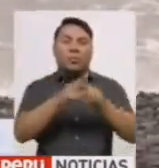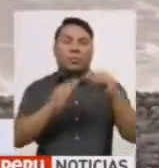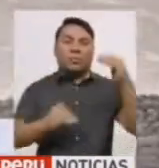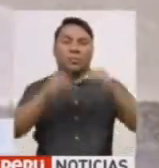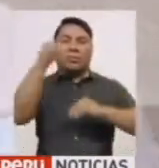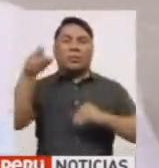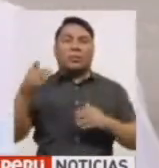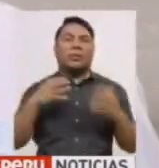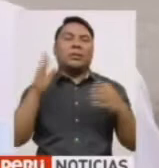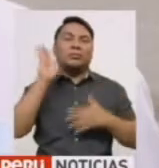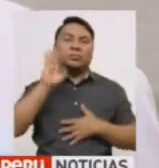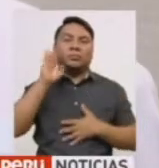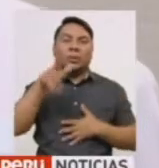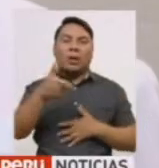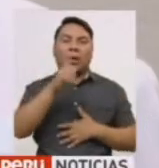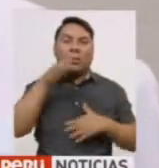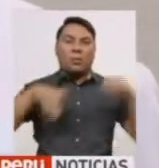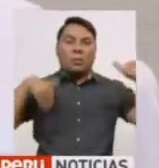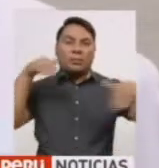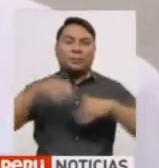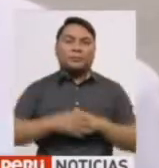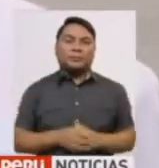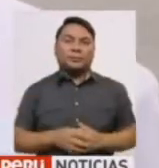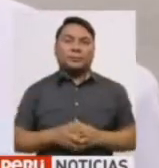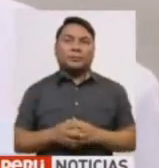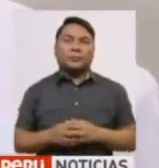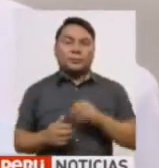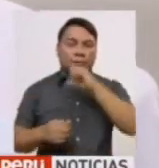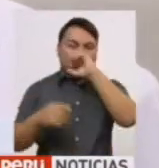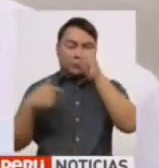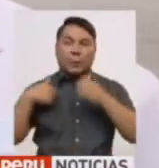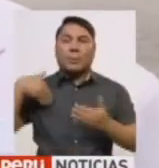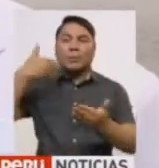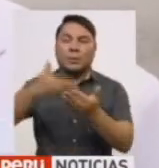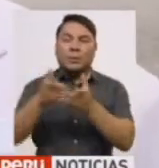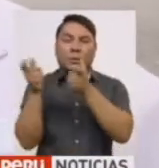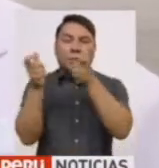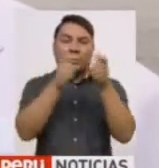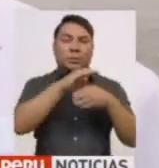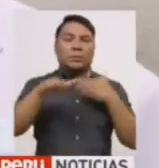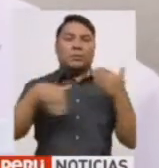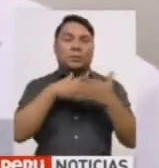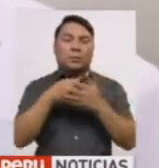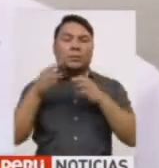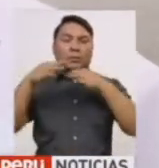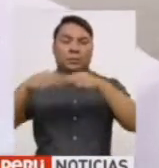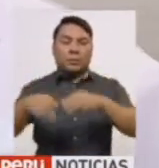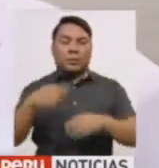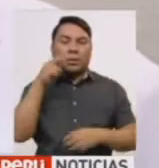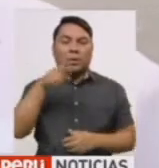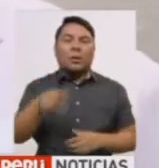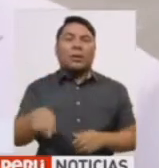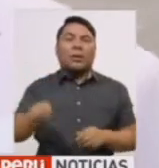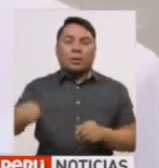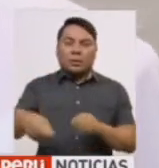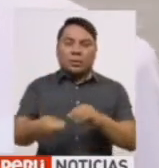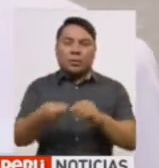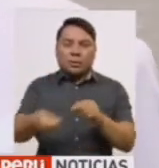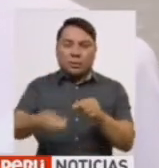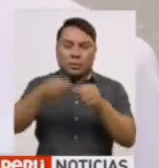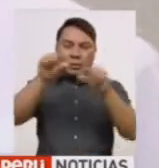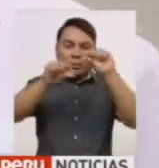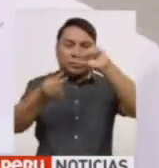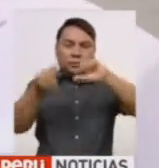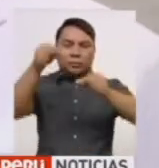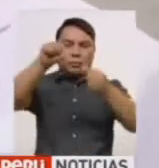aguas. Nosotros evaluamos la calidad microbiana de la 13 playa y vemos con preocupación como Márquez tiene pues 130 mil